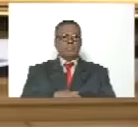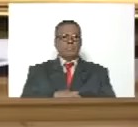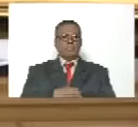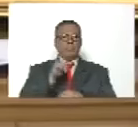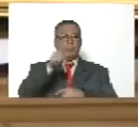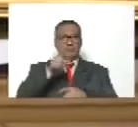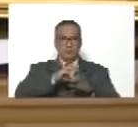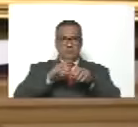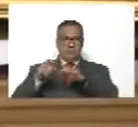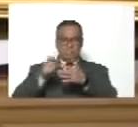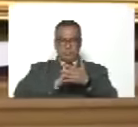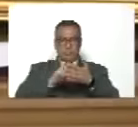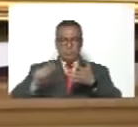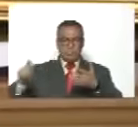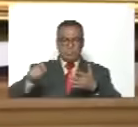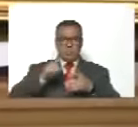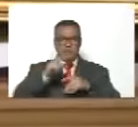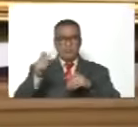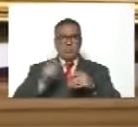Quedaría redactado entonces